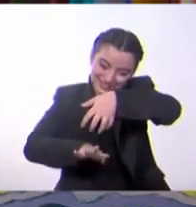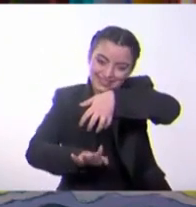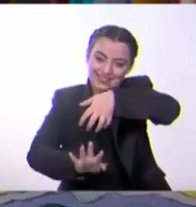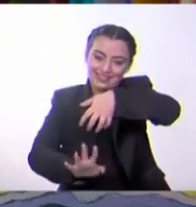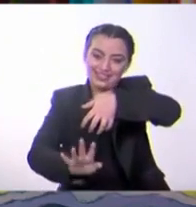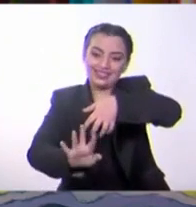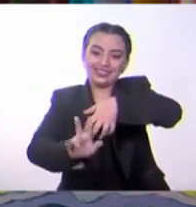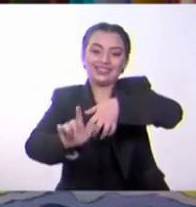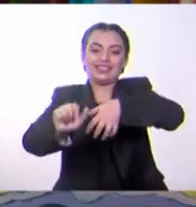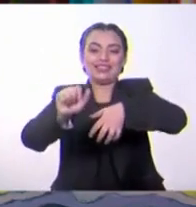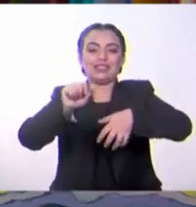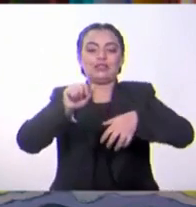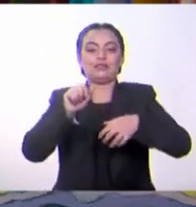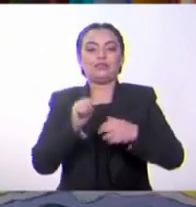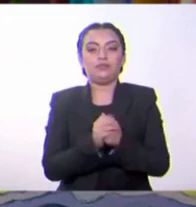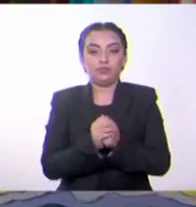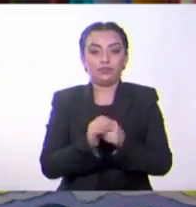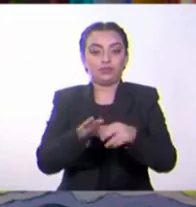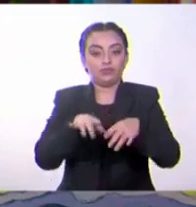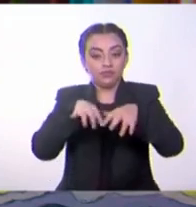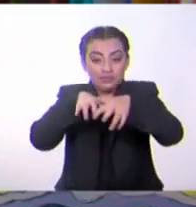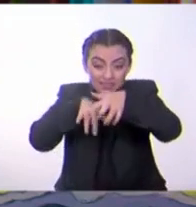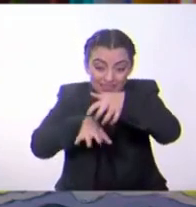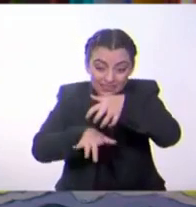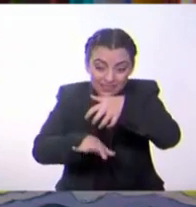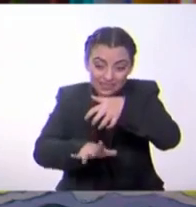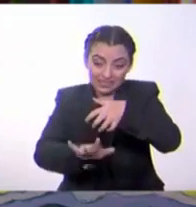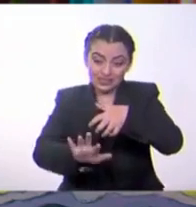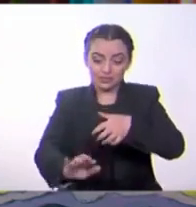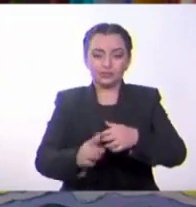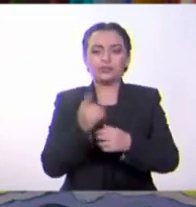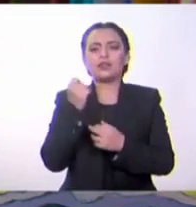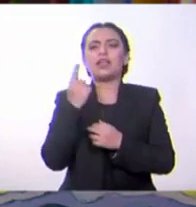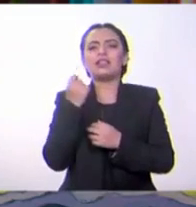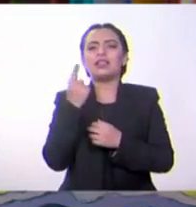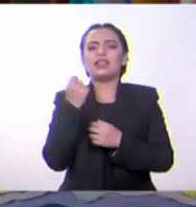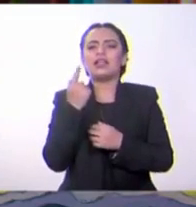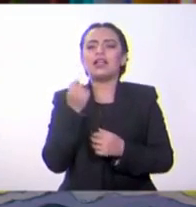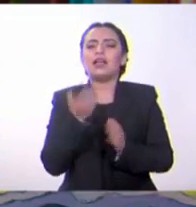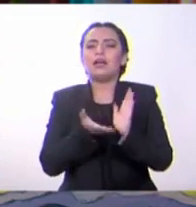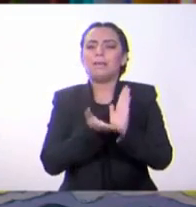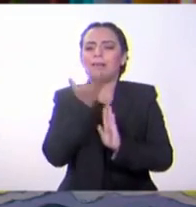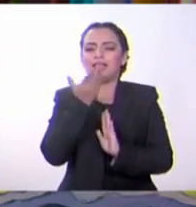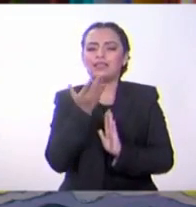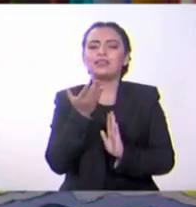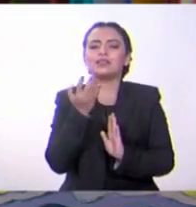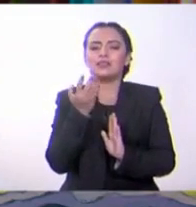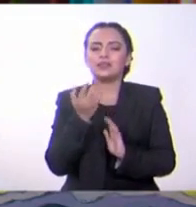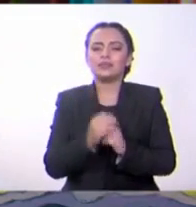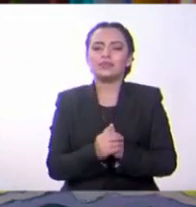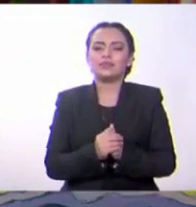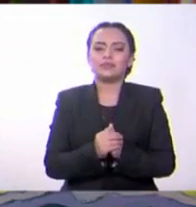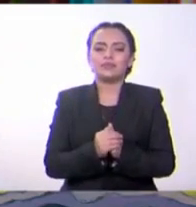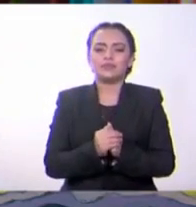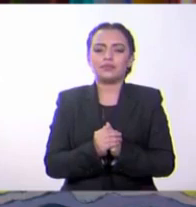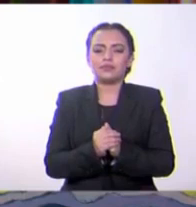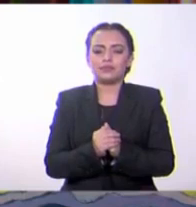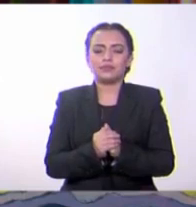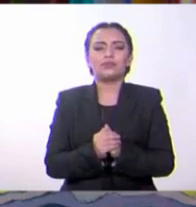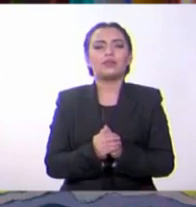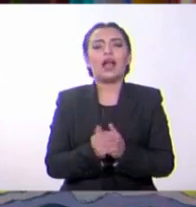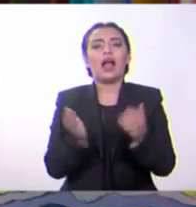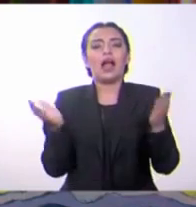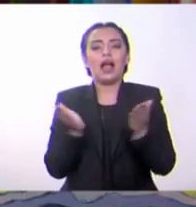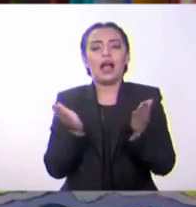en la materia fértil del suelo. Para entender este fenómeno de la filtración del agua, hagamos un